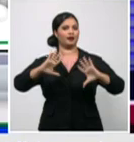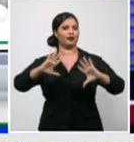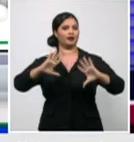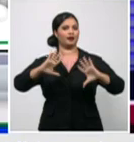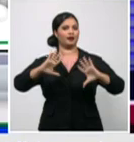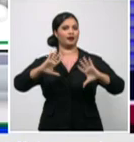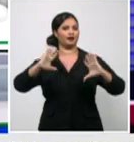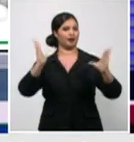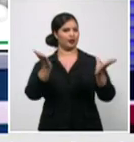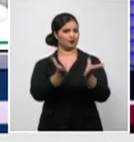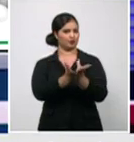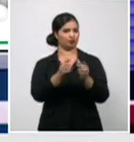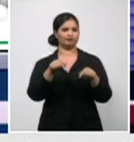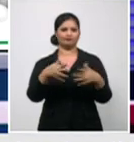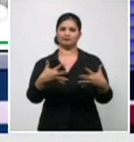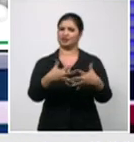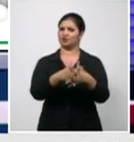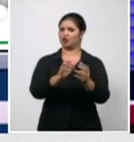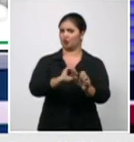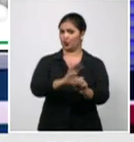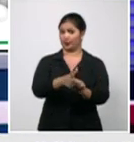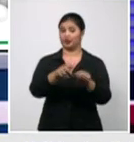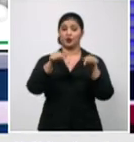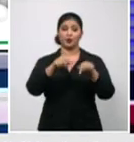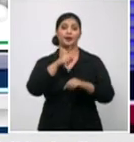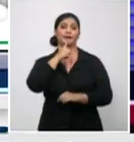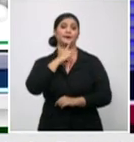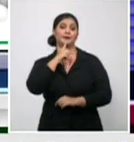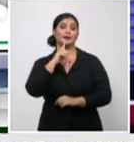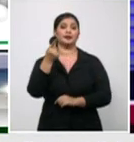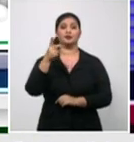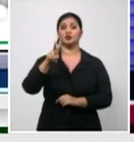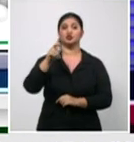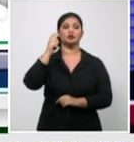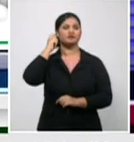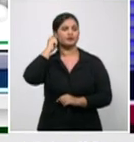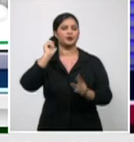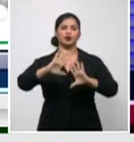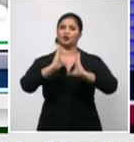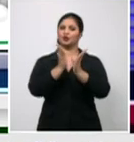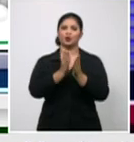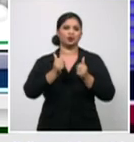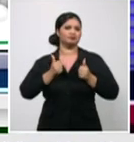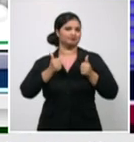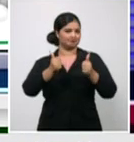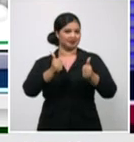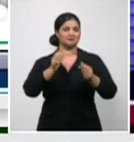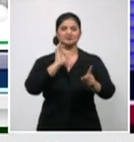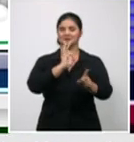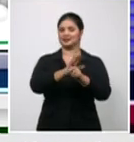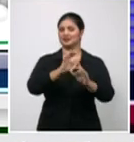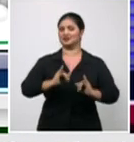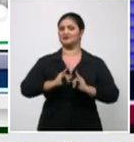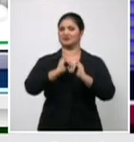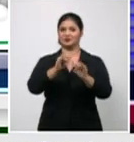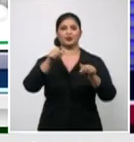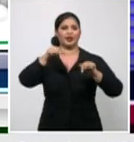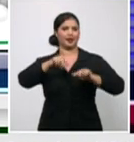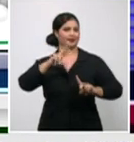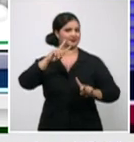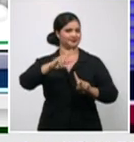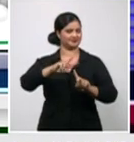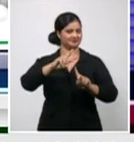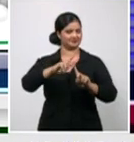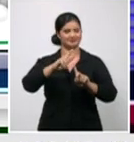del mundo. Hoy es viernes 12 de febrero y ya todo se encuentra listo en los estudios centrales de radio y televisión para llevar a usted el